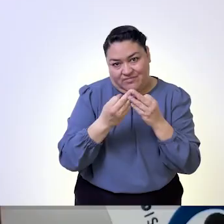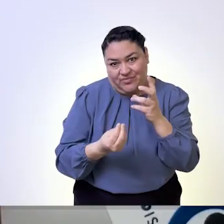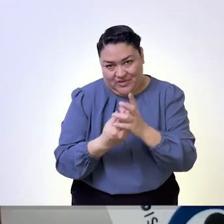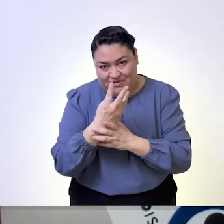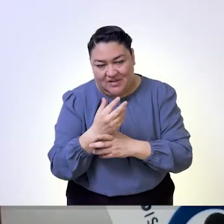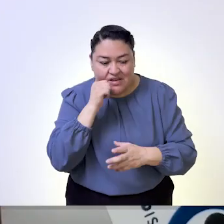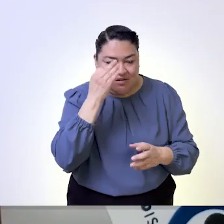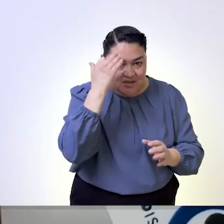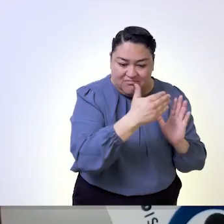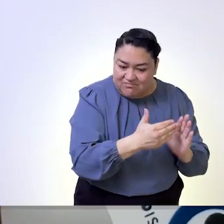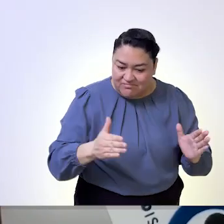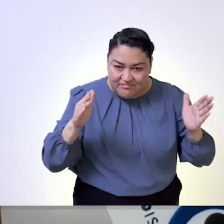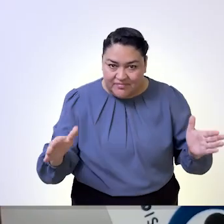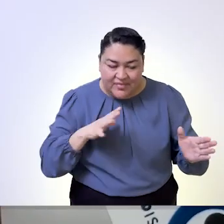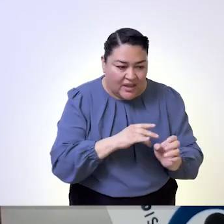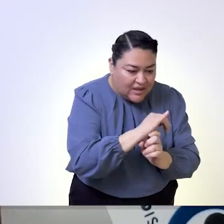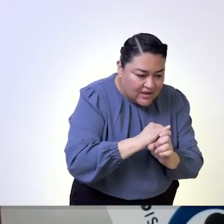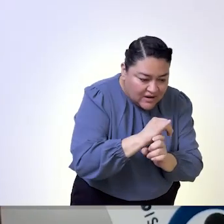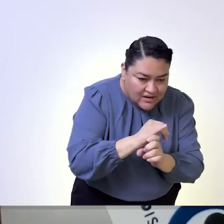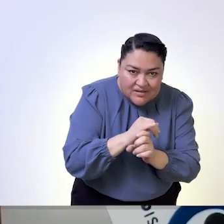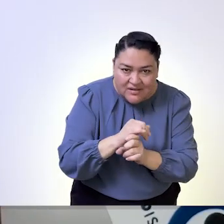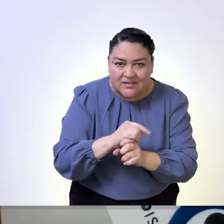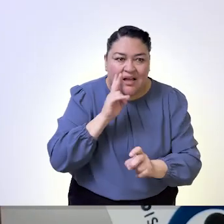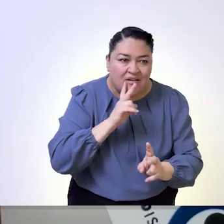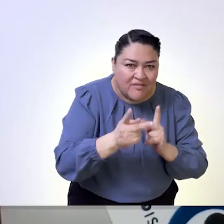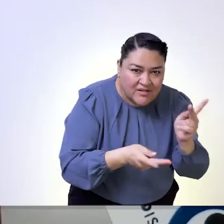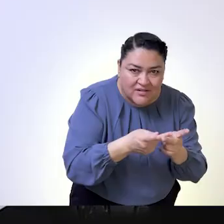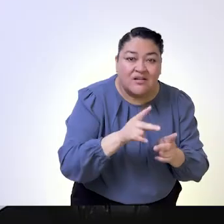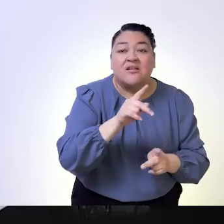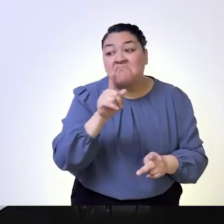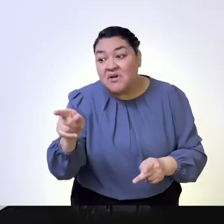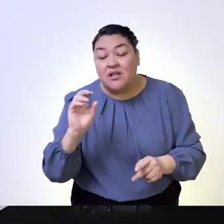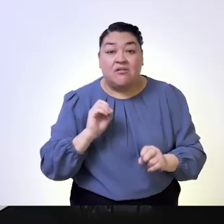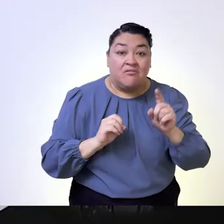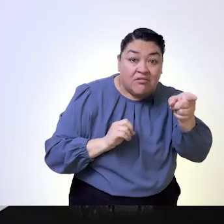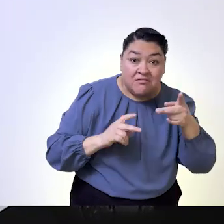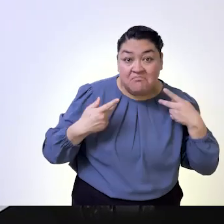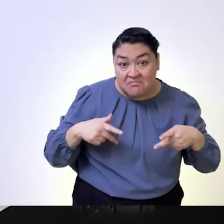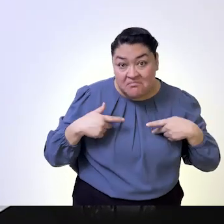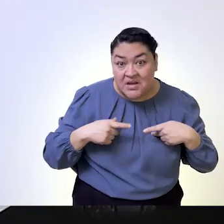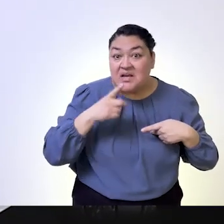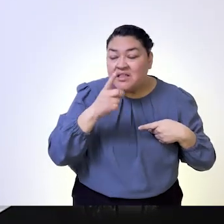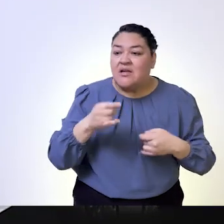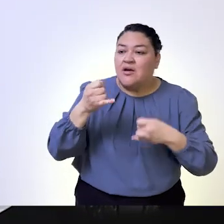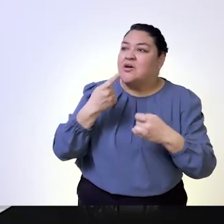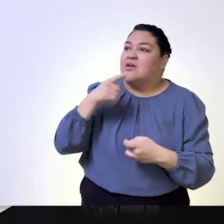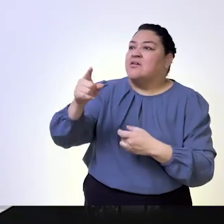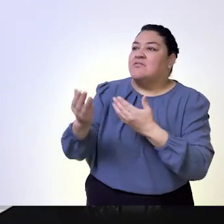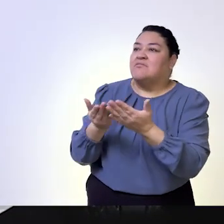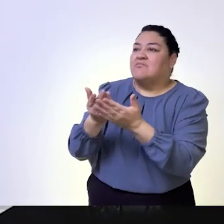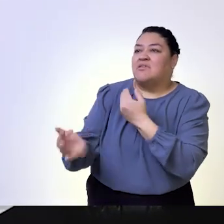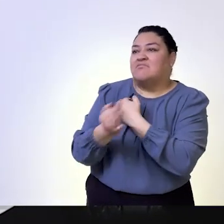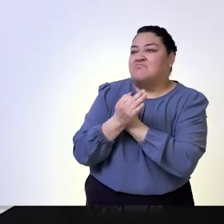que durante toda esta composición hay la posibilidad de que cualquiera de las partes interponga un medio